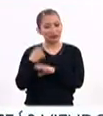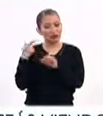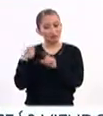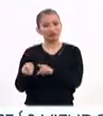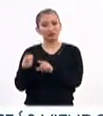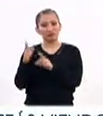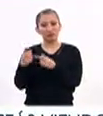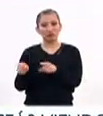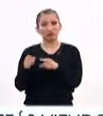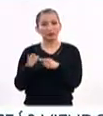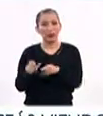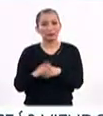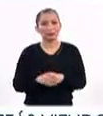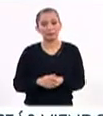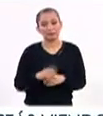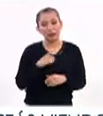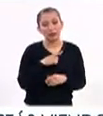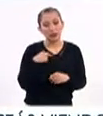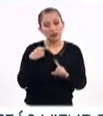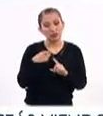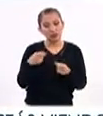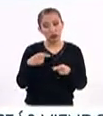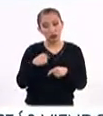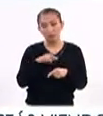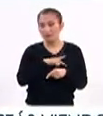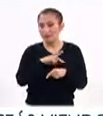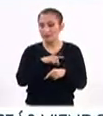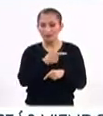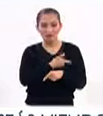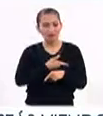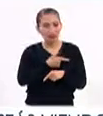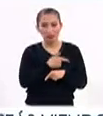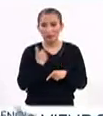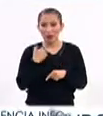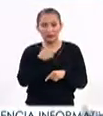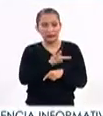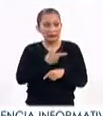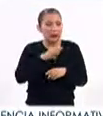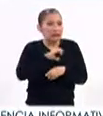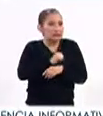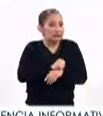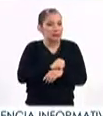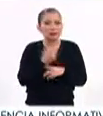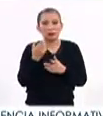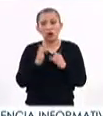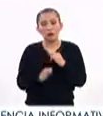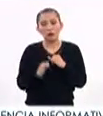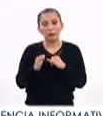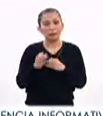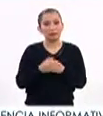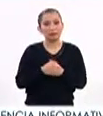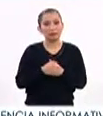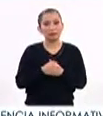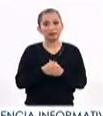que ser la música y debe de ser la música porque es lo mío y es lo que me apasiona y es al final lo que más